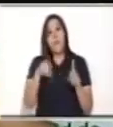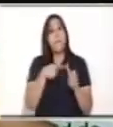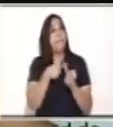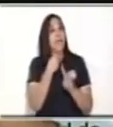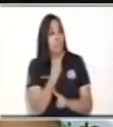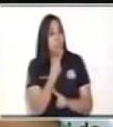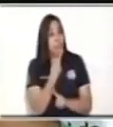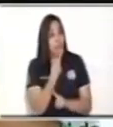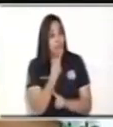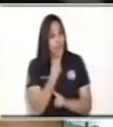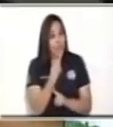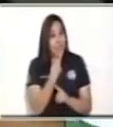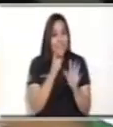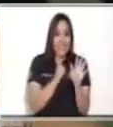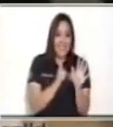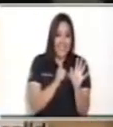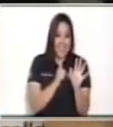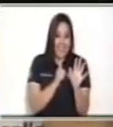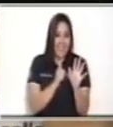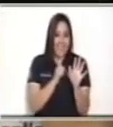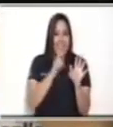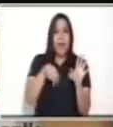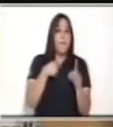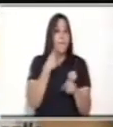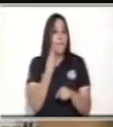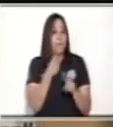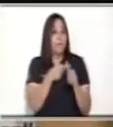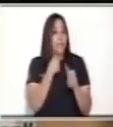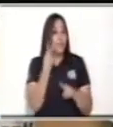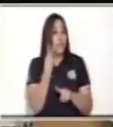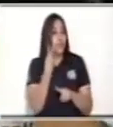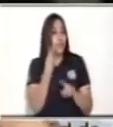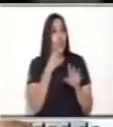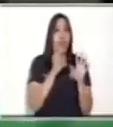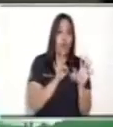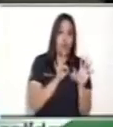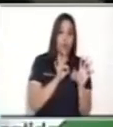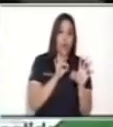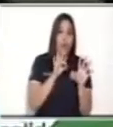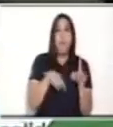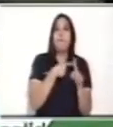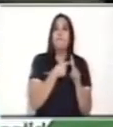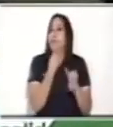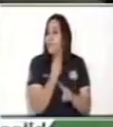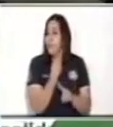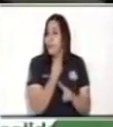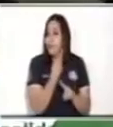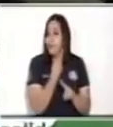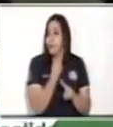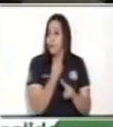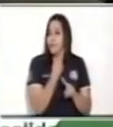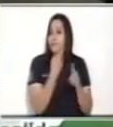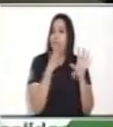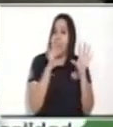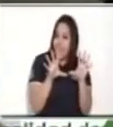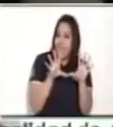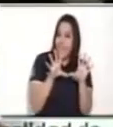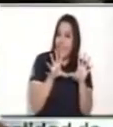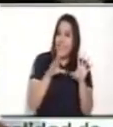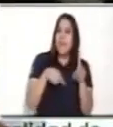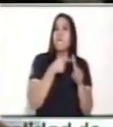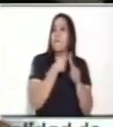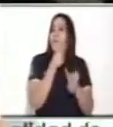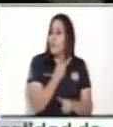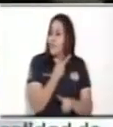2? Exacto. ¿Más 2? 8. ¿Más 2? Ajá. ¿Más